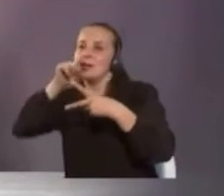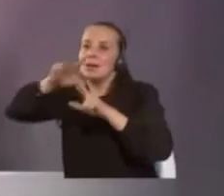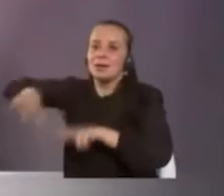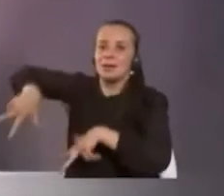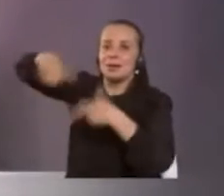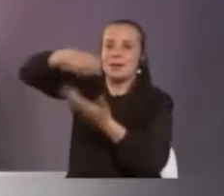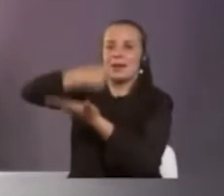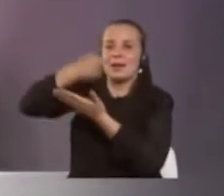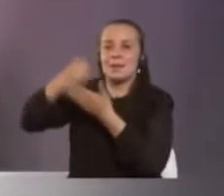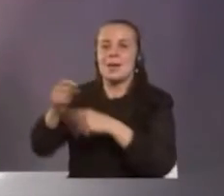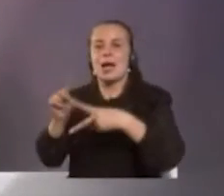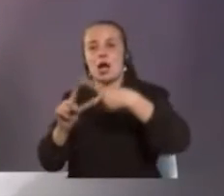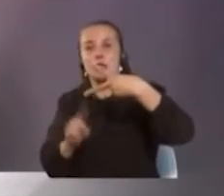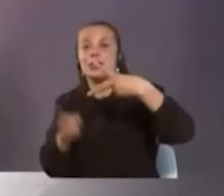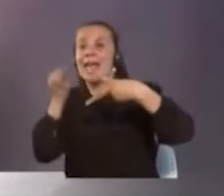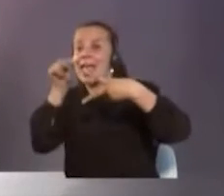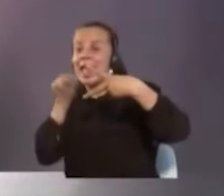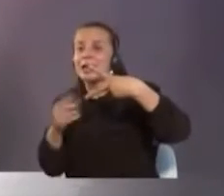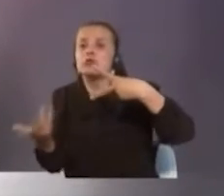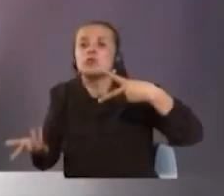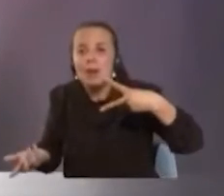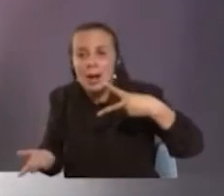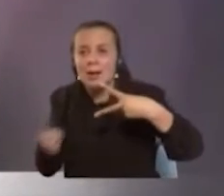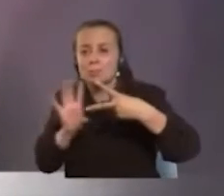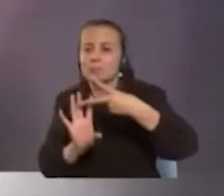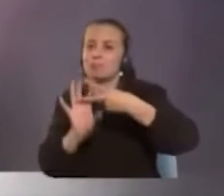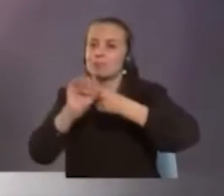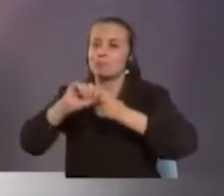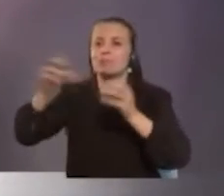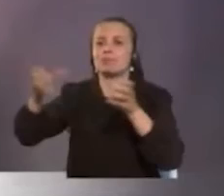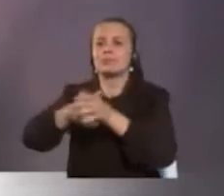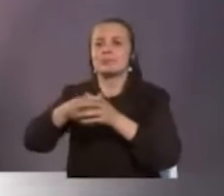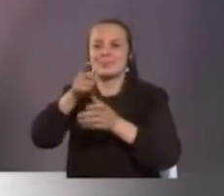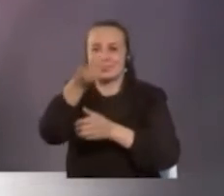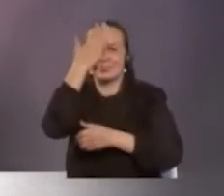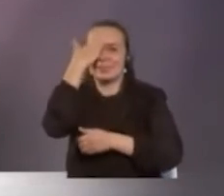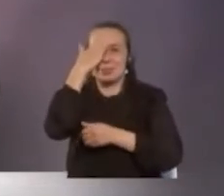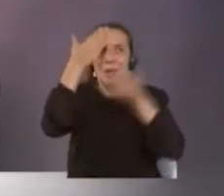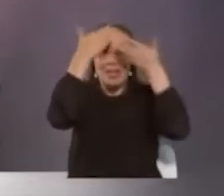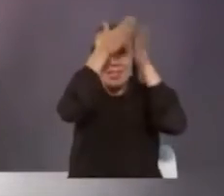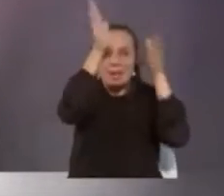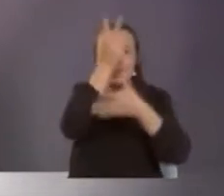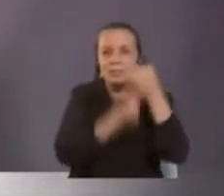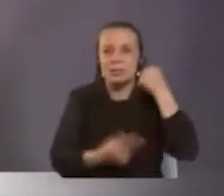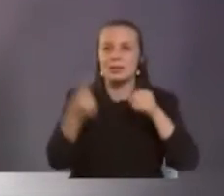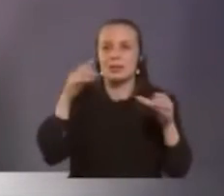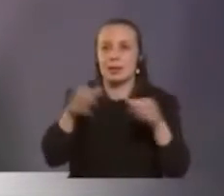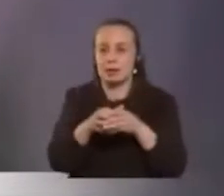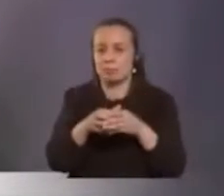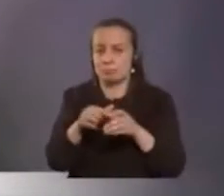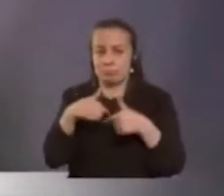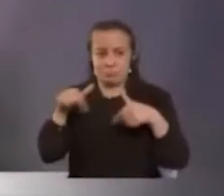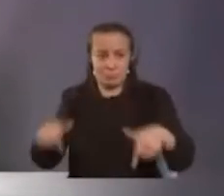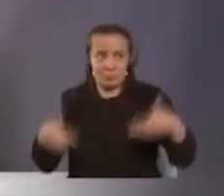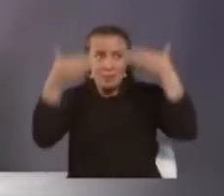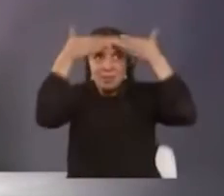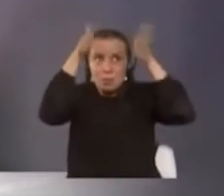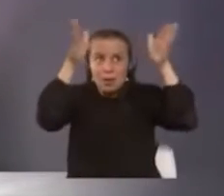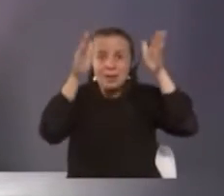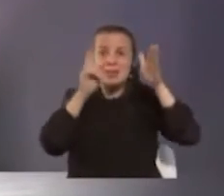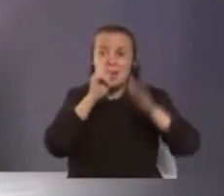Estado Civil, que todos son parte de la partidocracia nacional. Yo he venido diciendo que la democracia colombiana